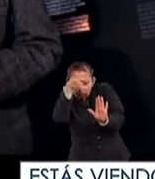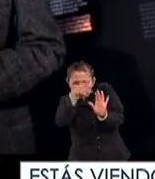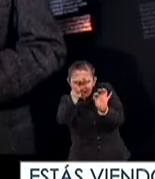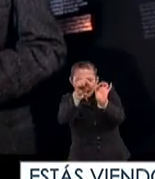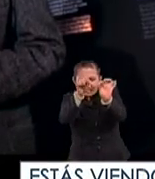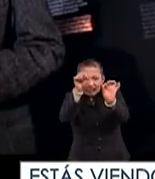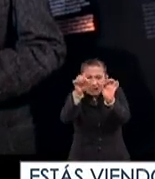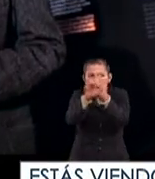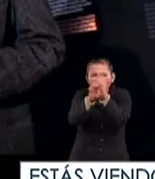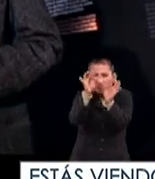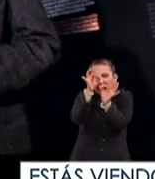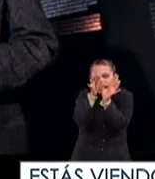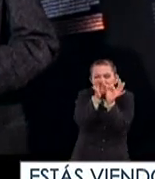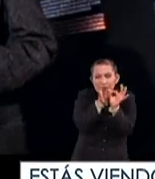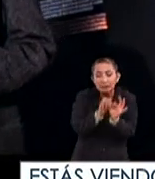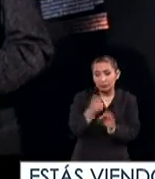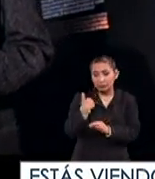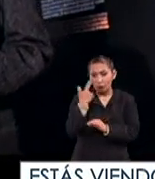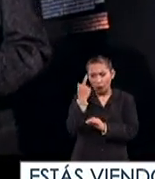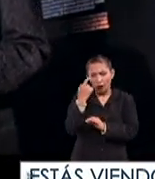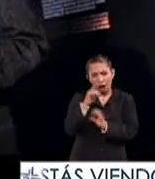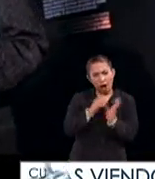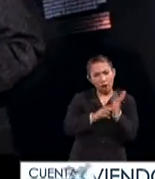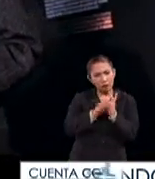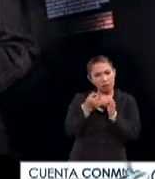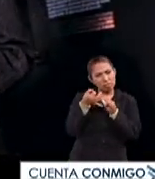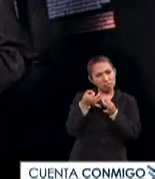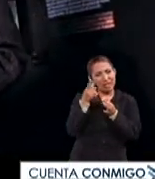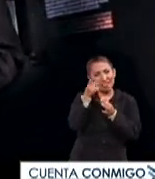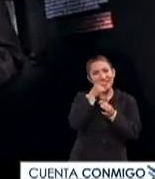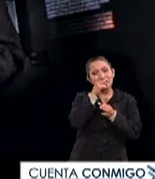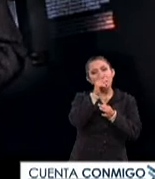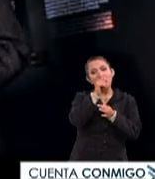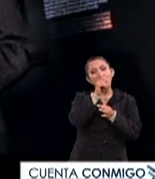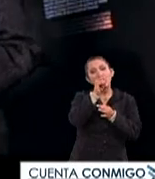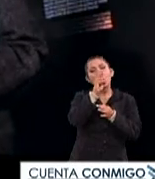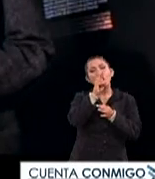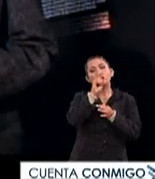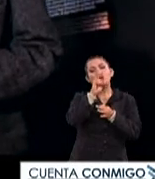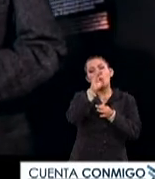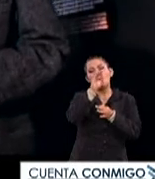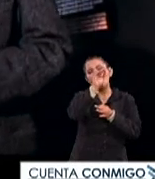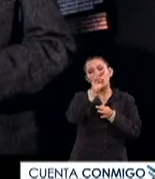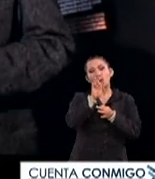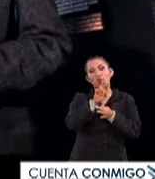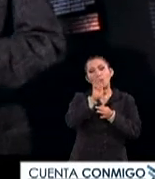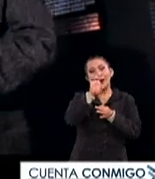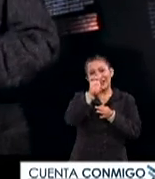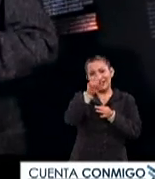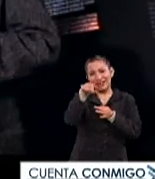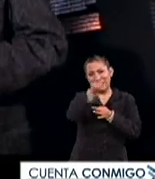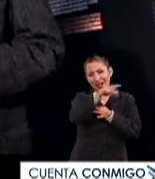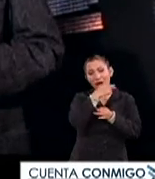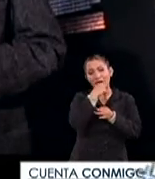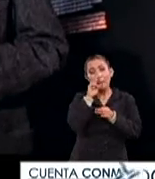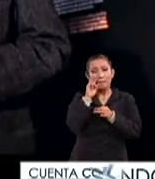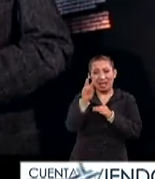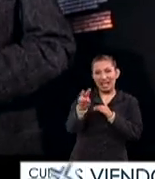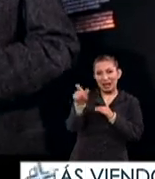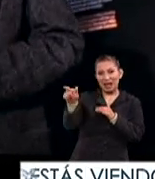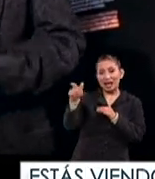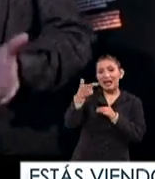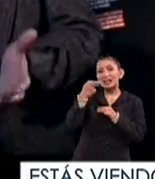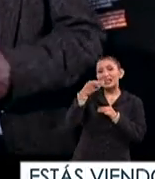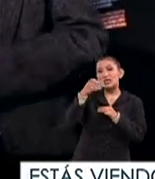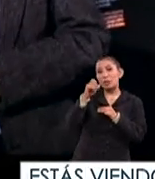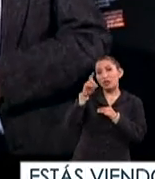cosas. Eso es cierto. Me llama mucho la atención que mencione lo de Truffaut, yo también leí ese libro, y después de ver lo de